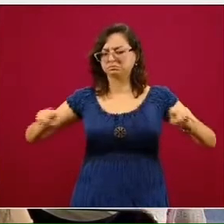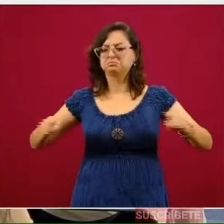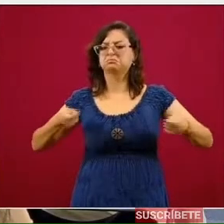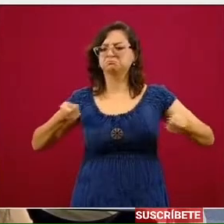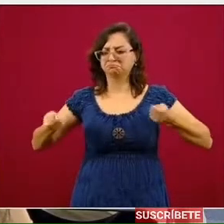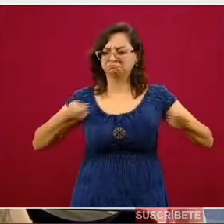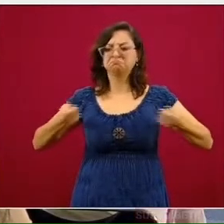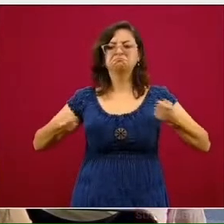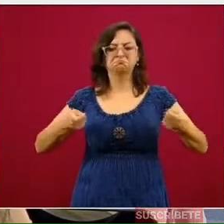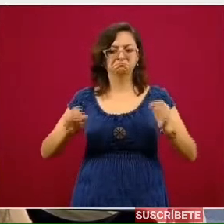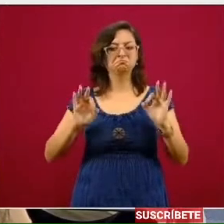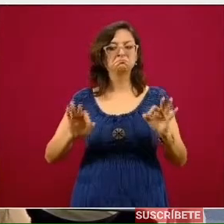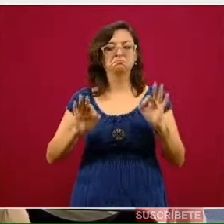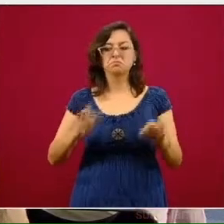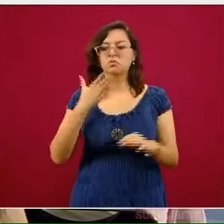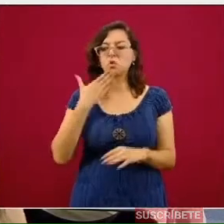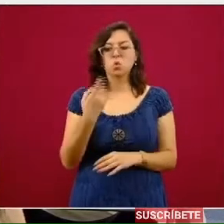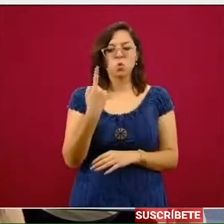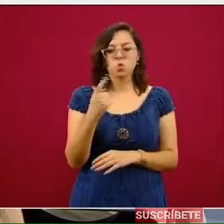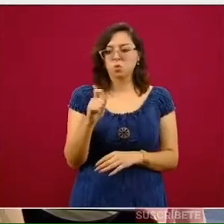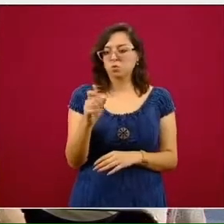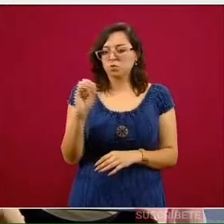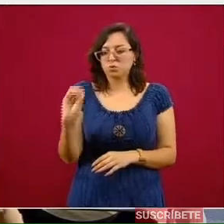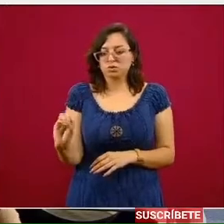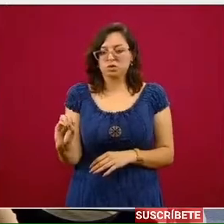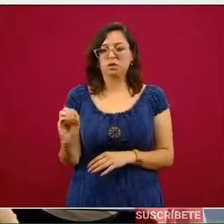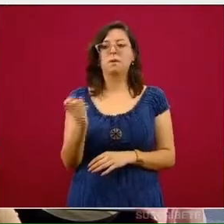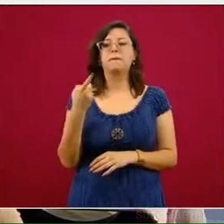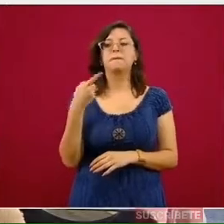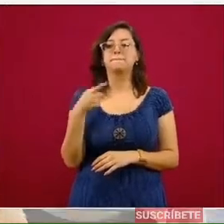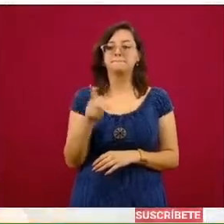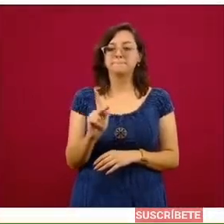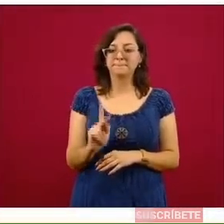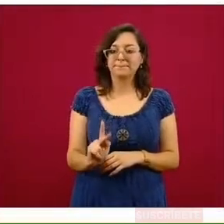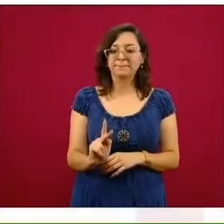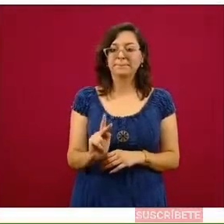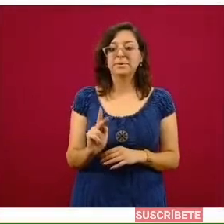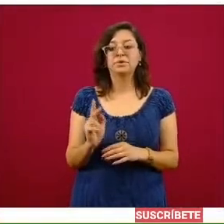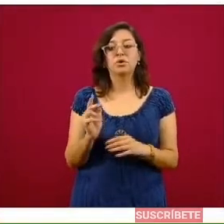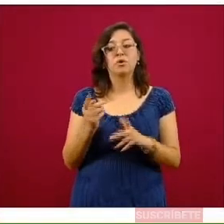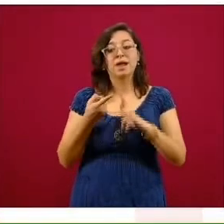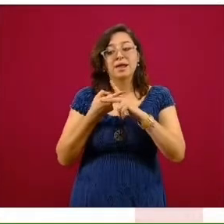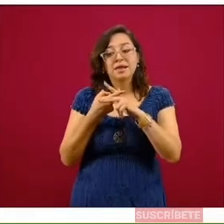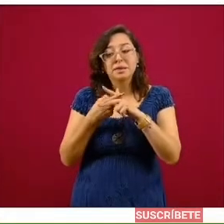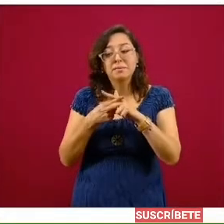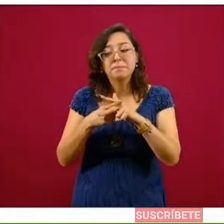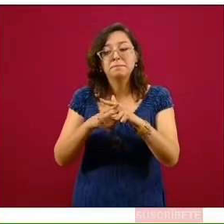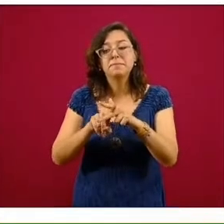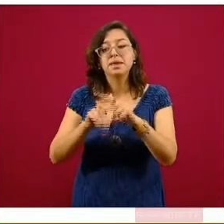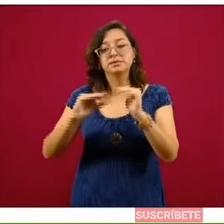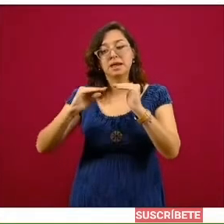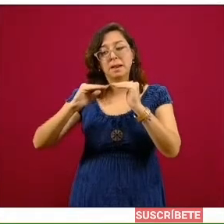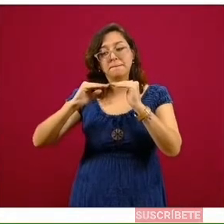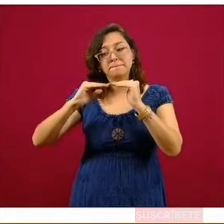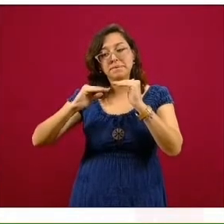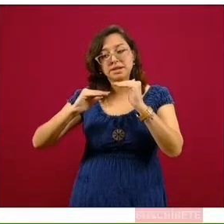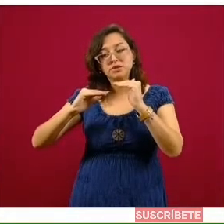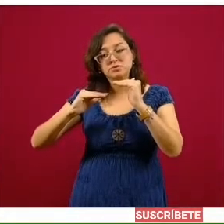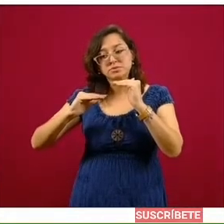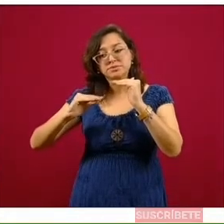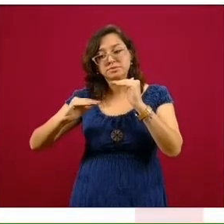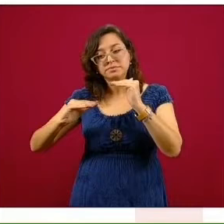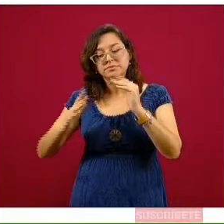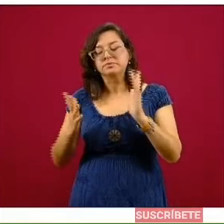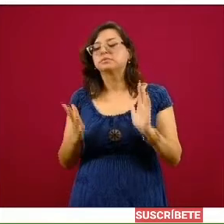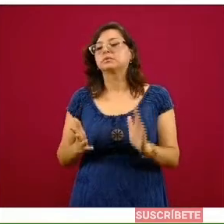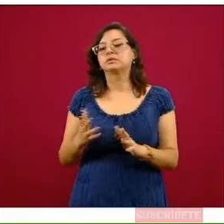esperado, al éxito que se requiere, que es de 1.0, aunque sin embargo apenas vemos que baja de este nivel prácticamente a